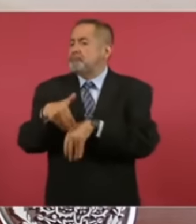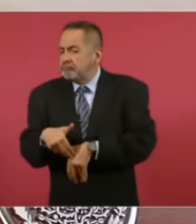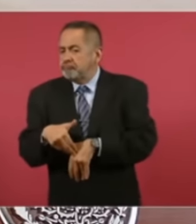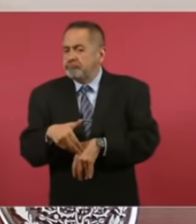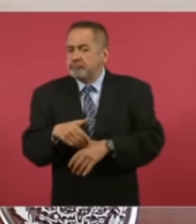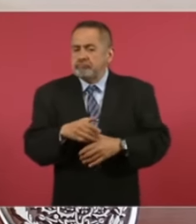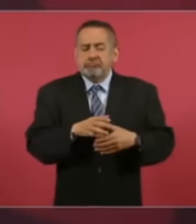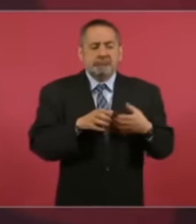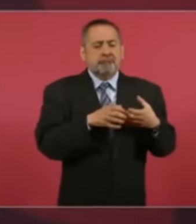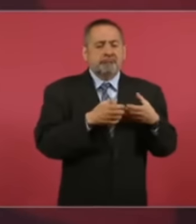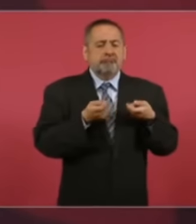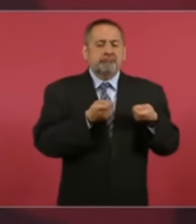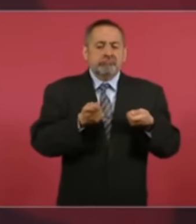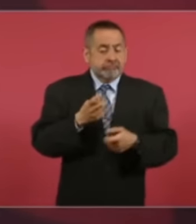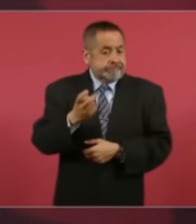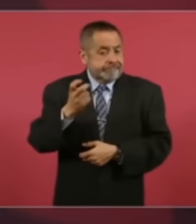de México.